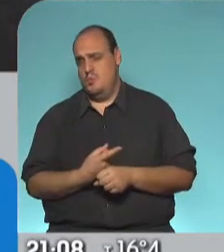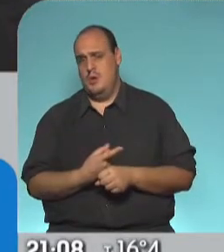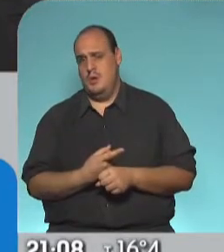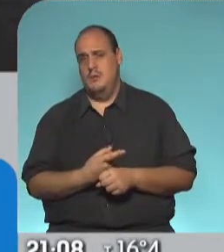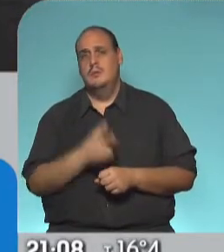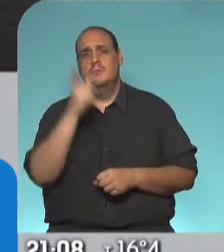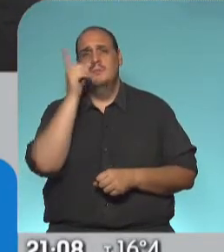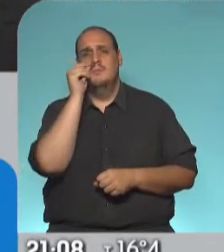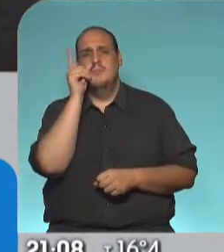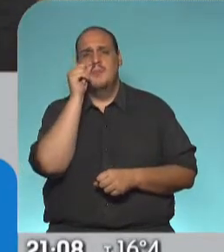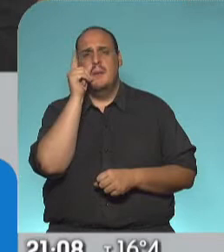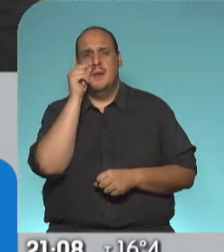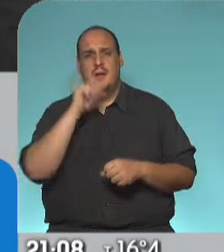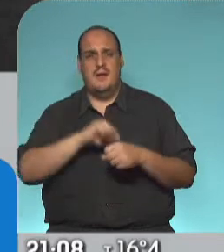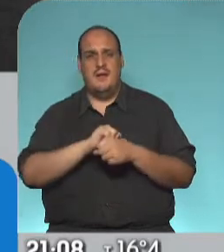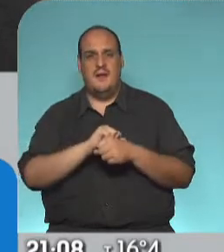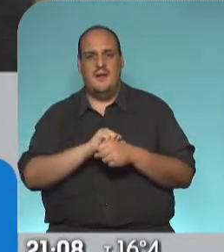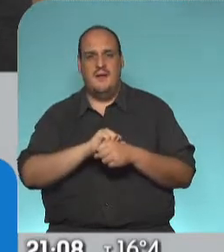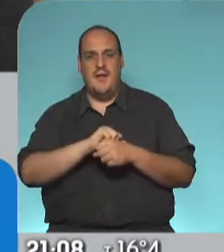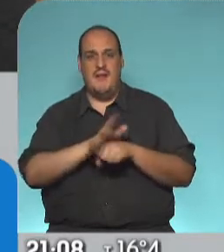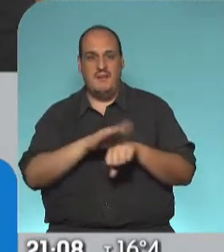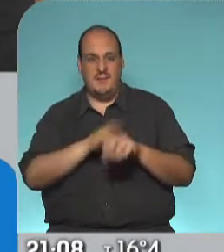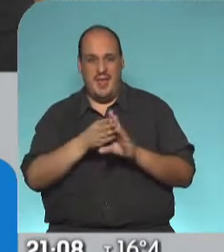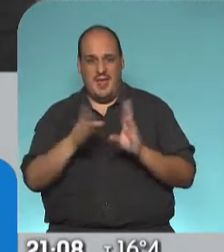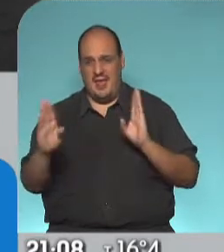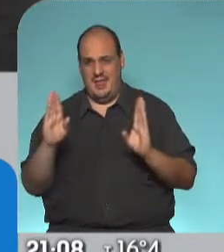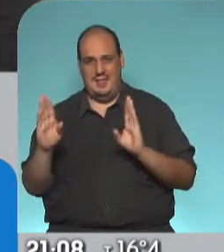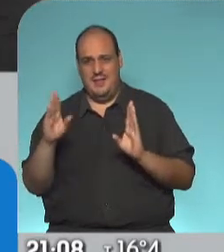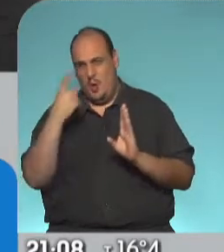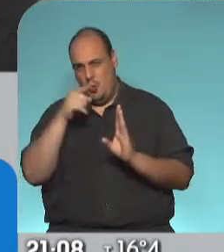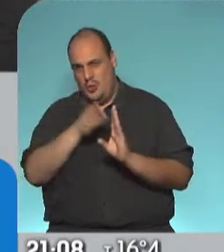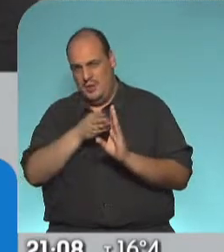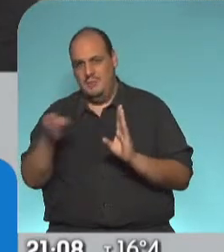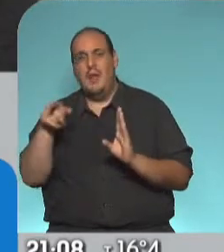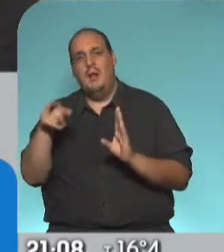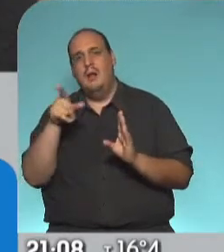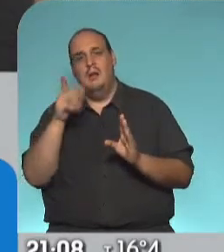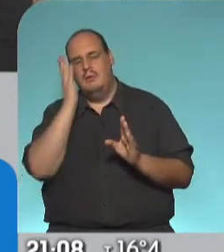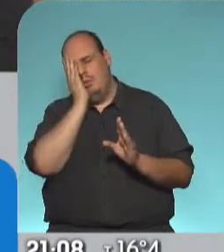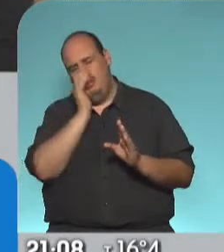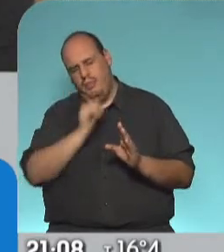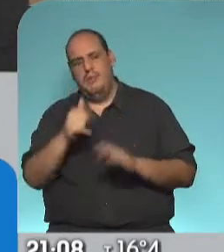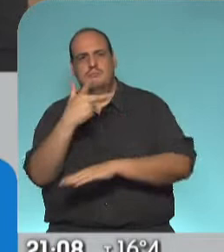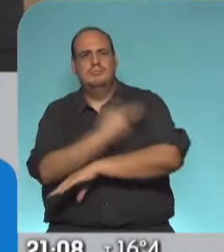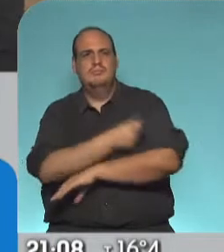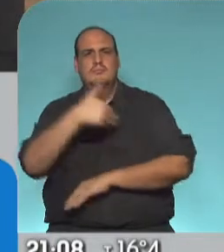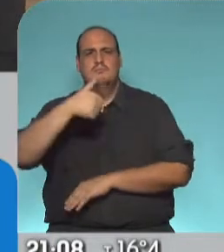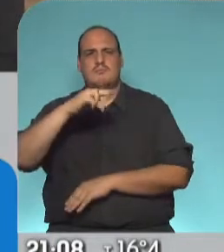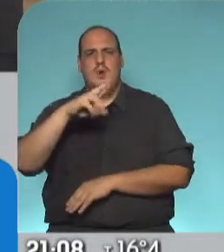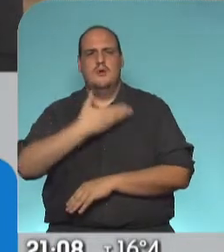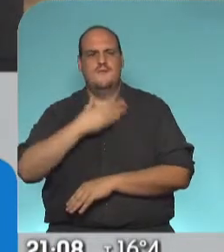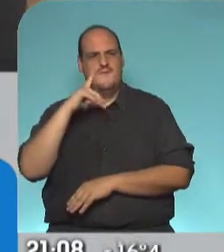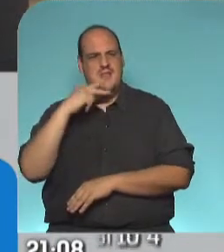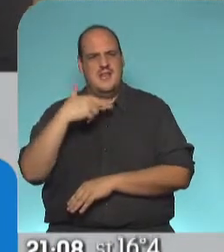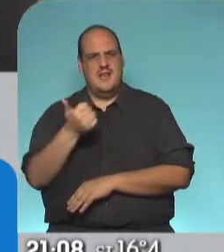el estadio final de la enfermedad, o sea, está sedado con morfina. Hoy a la mañana me dijeron